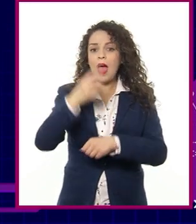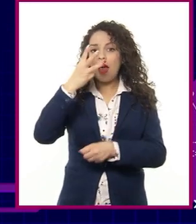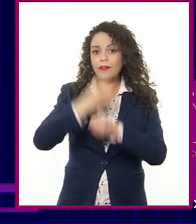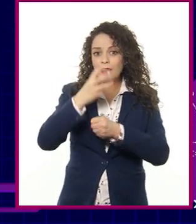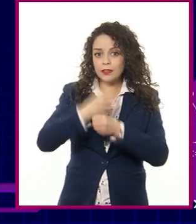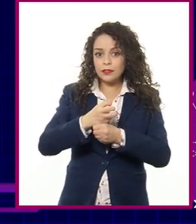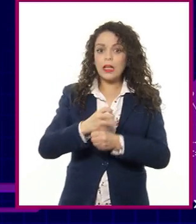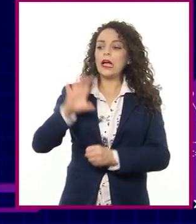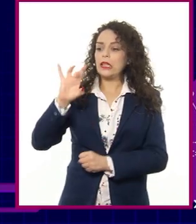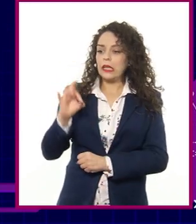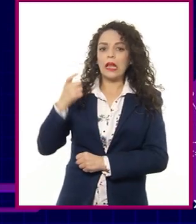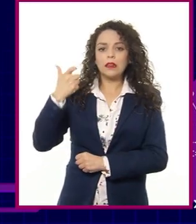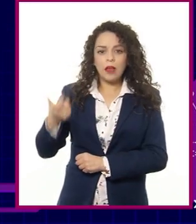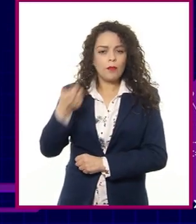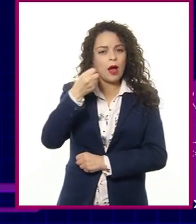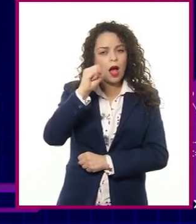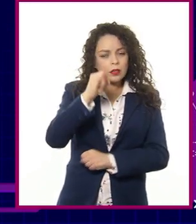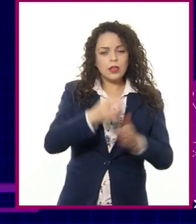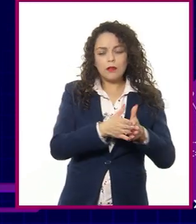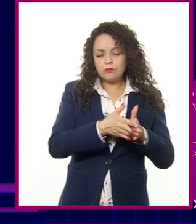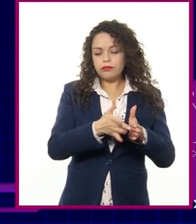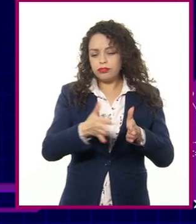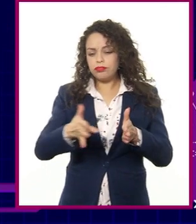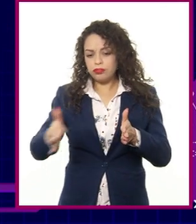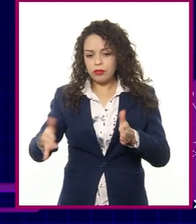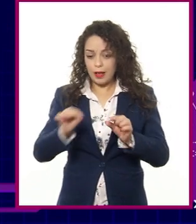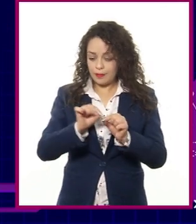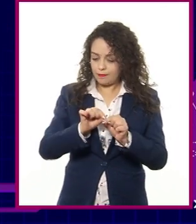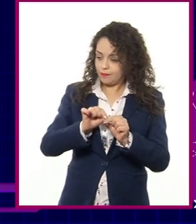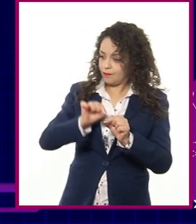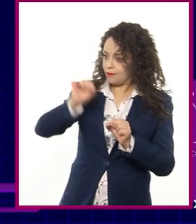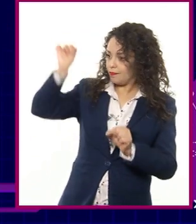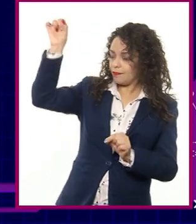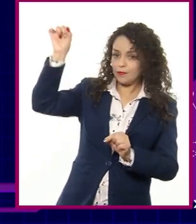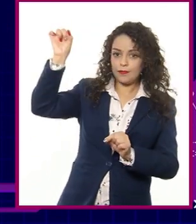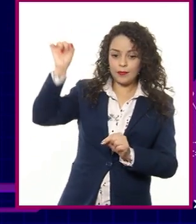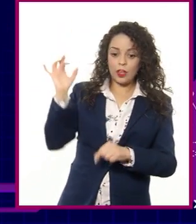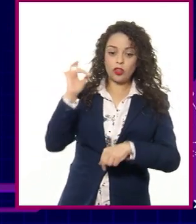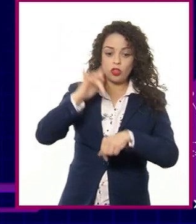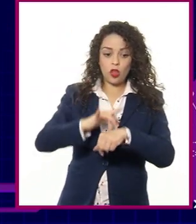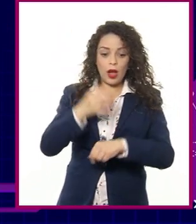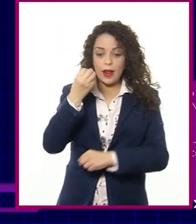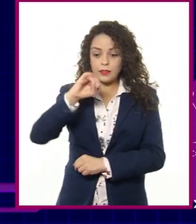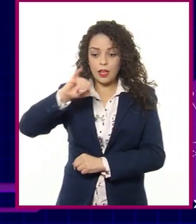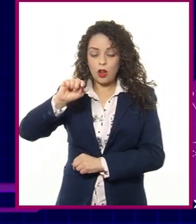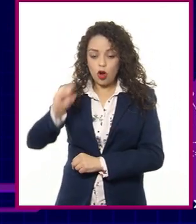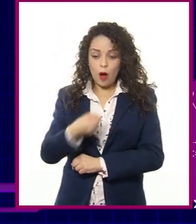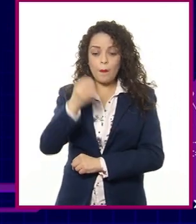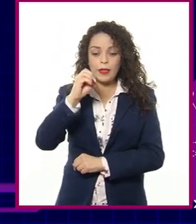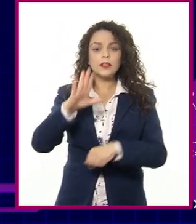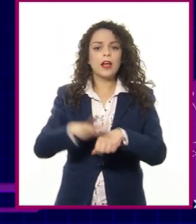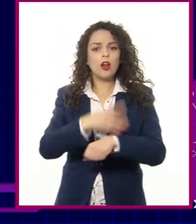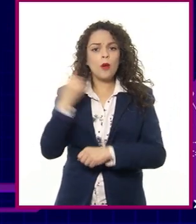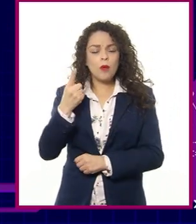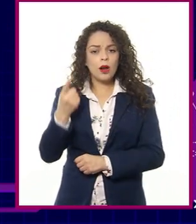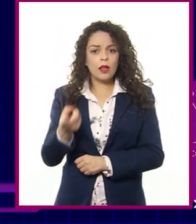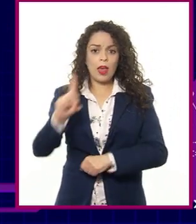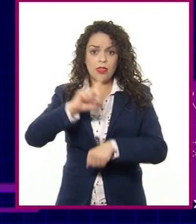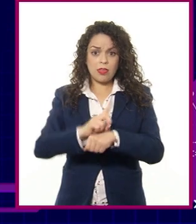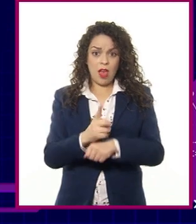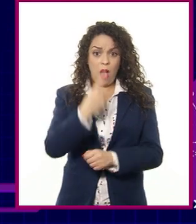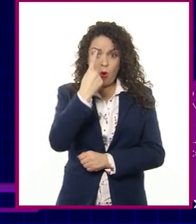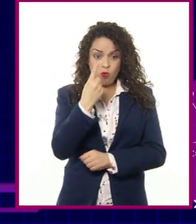pesos y así sucesivamente. La gráfica es lineal y comienza en el origen 0,0 porque antes del día 1 no